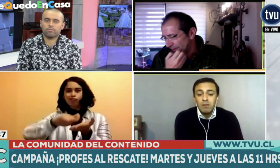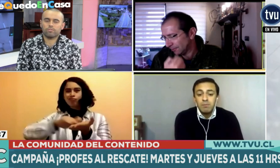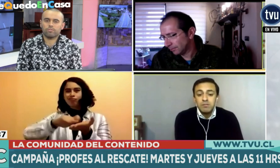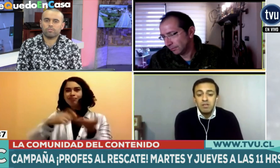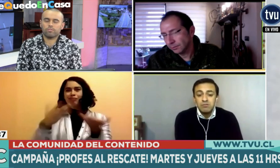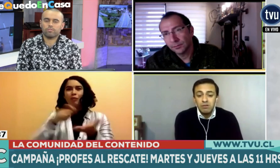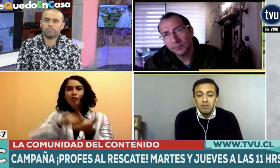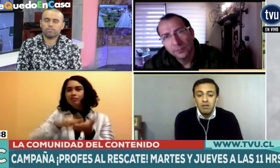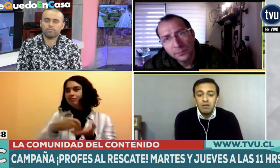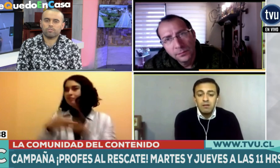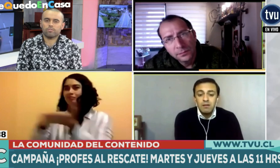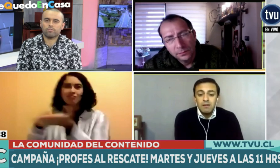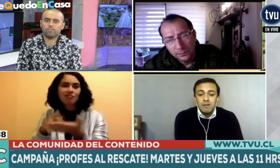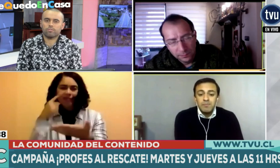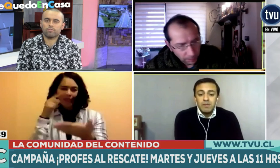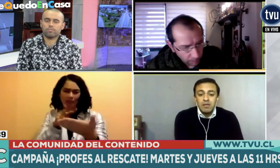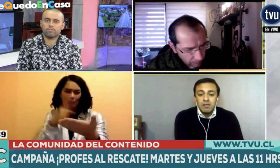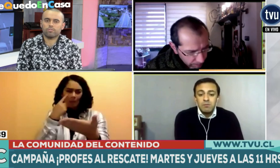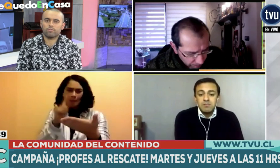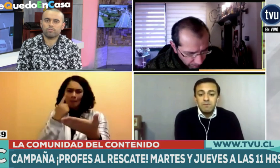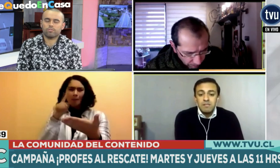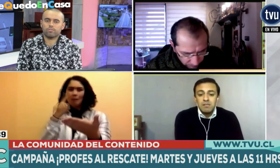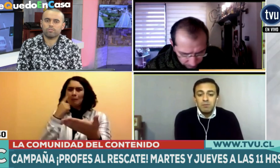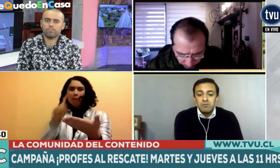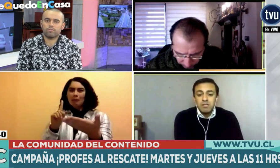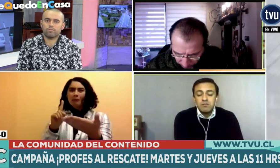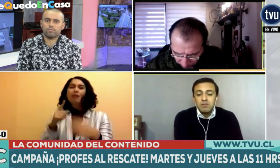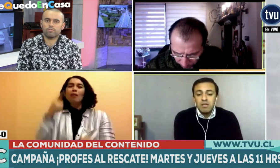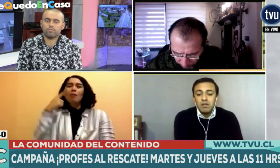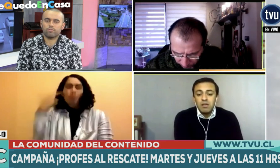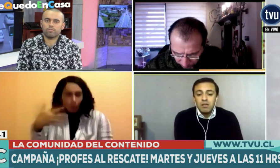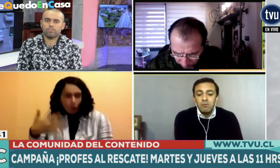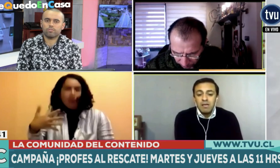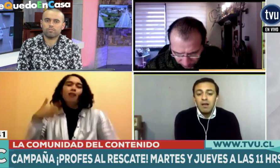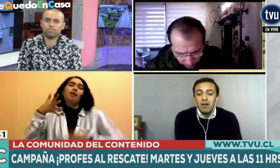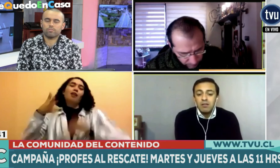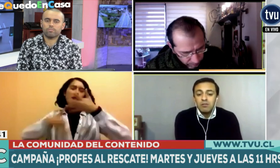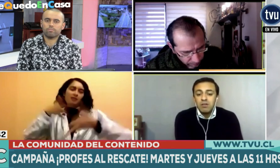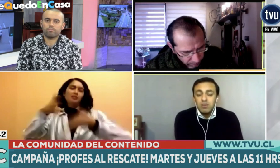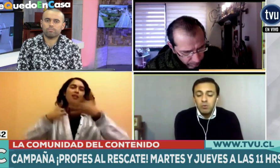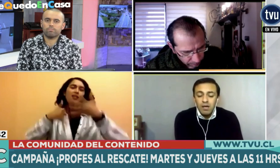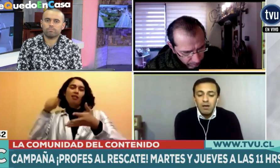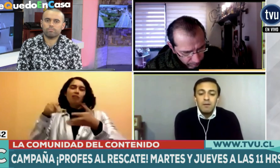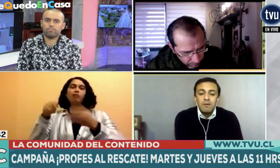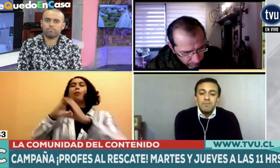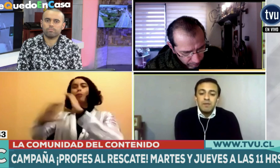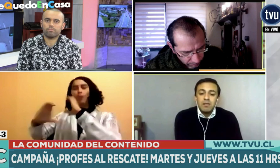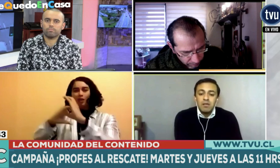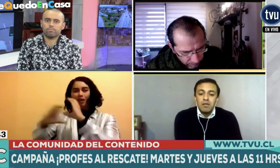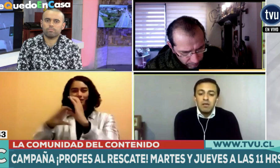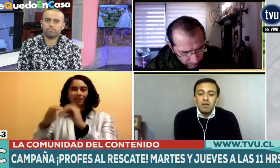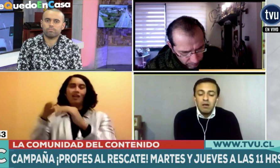y el acceso a las personas sordas. Porque muchas veces hay personas sordas que no manejan la lectura de escritura